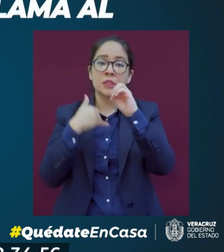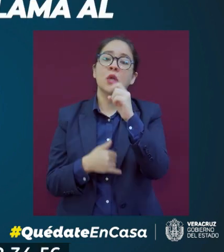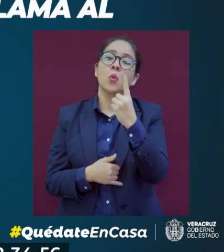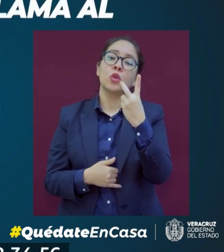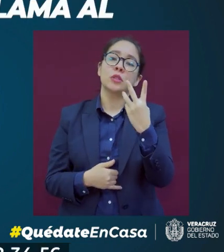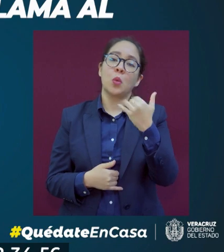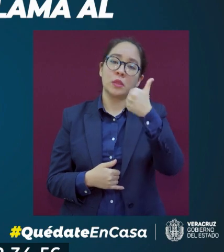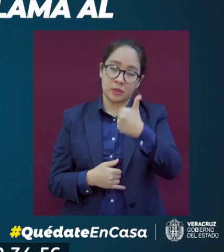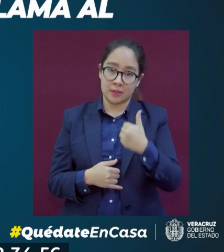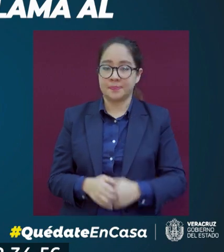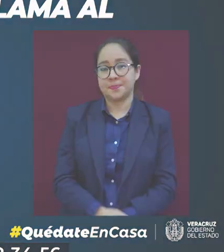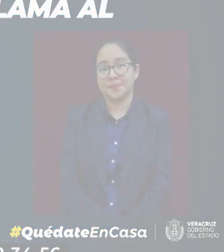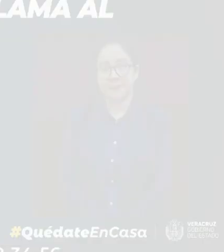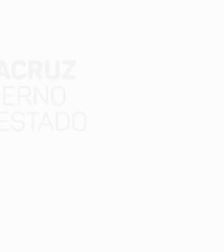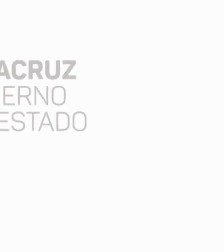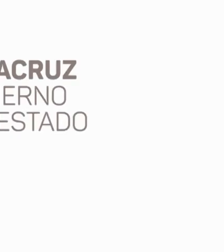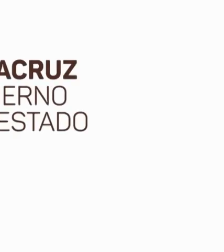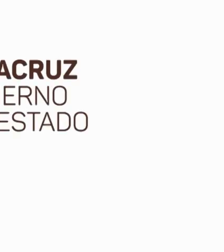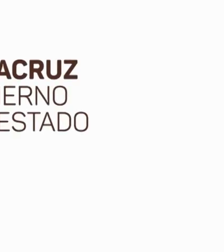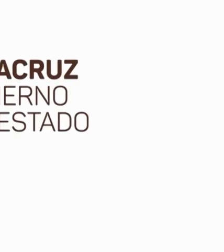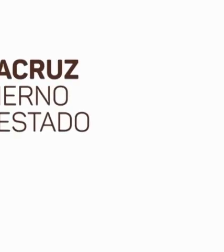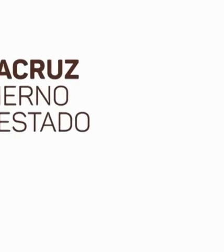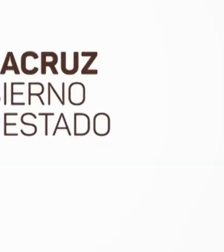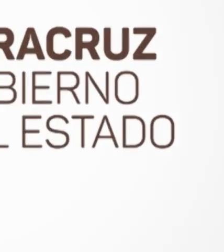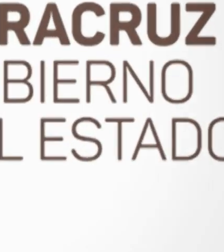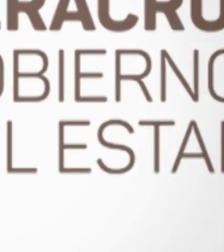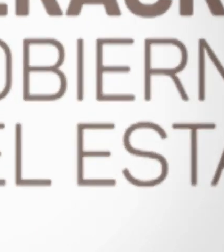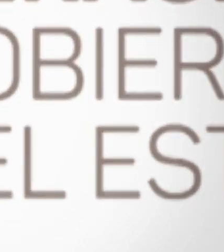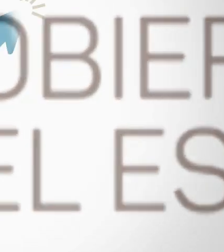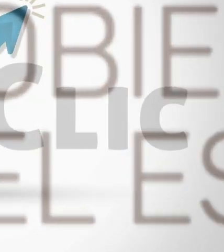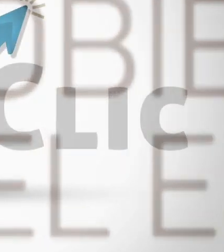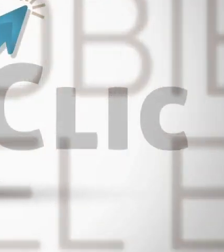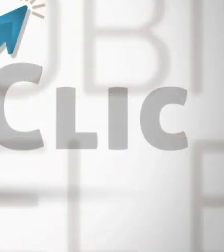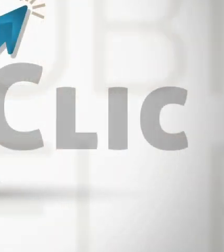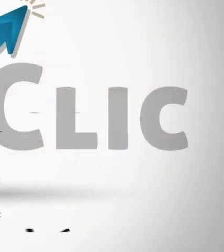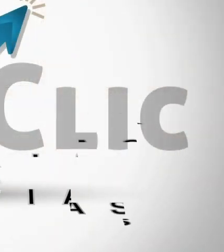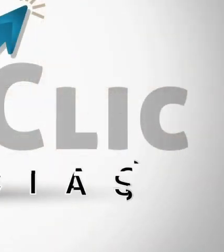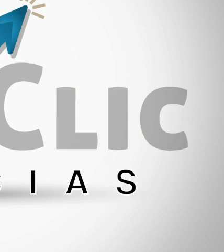-0123-456. Veracruz, Gobierno del Estado.